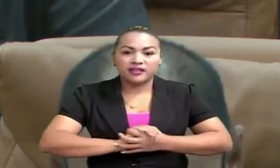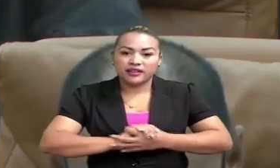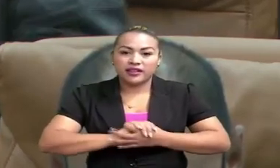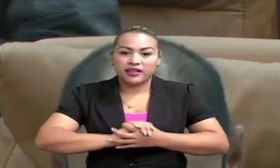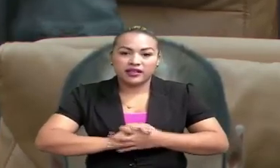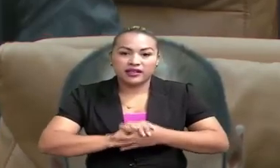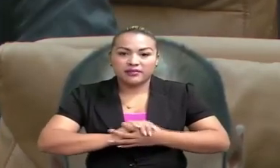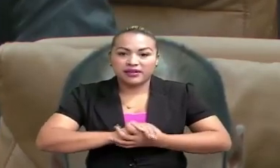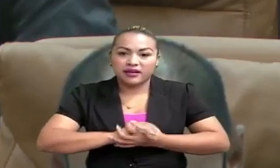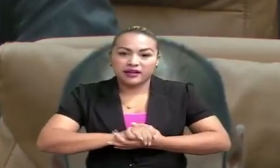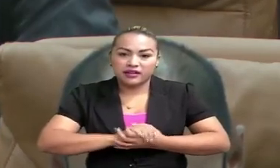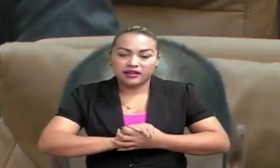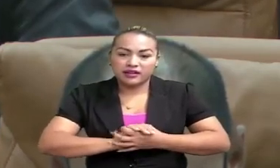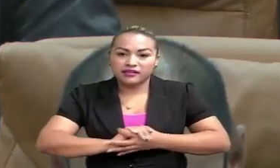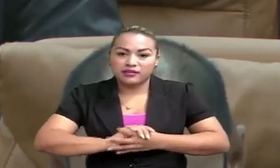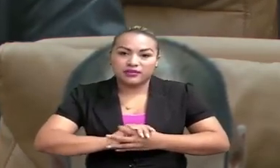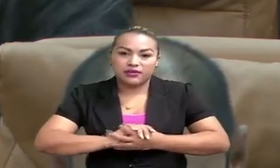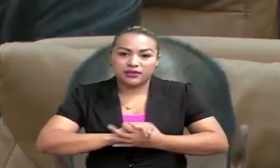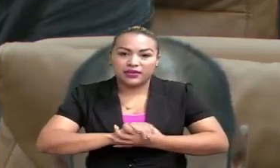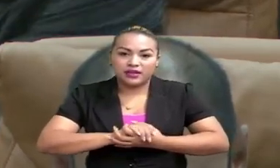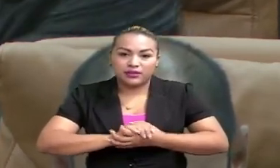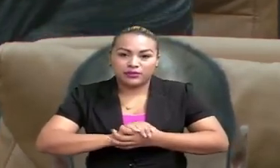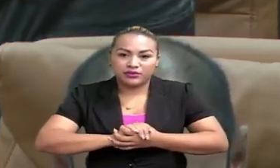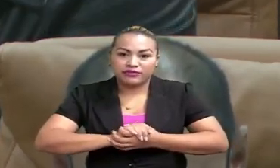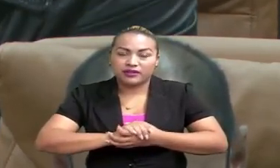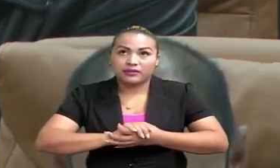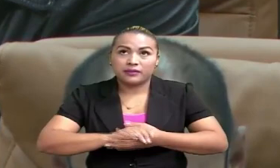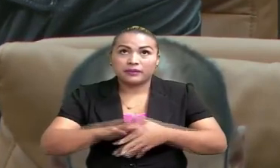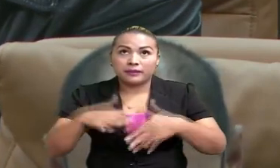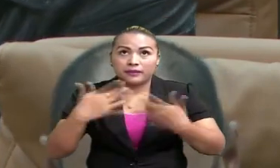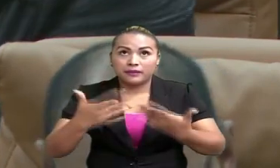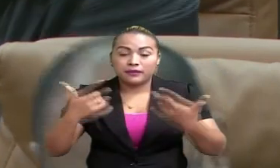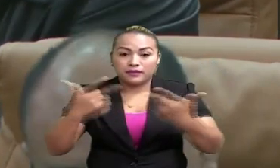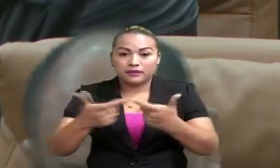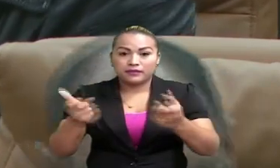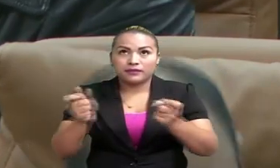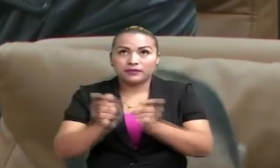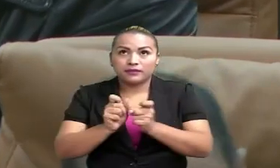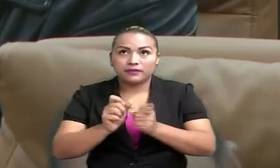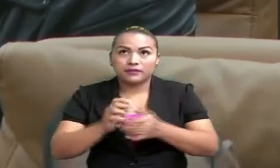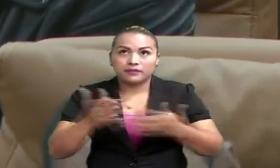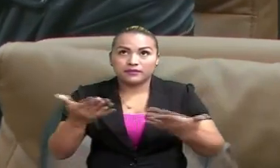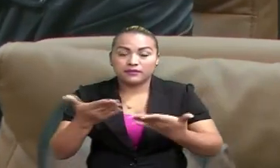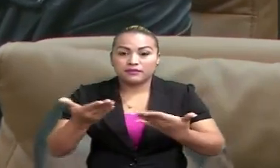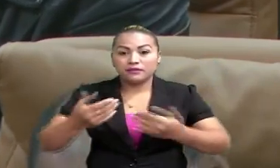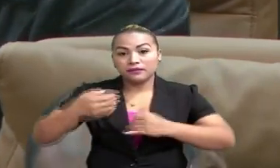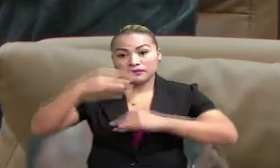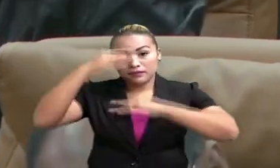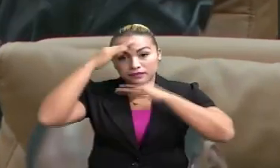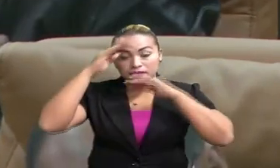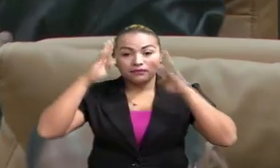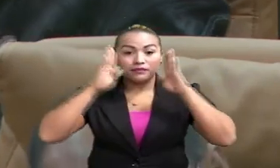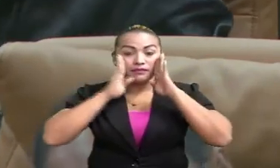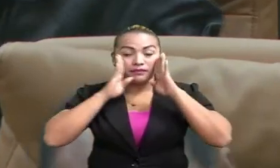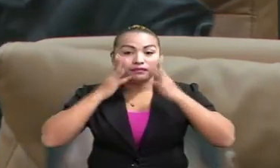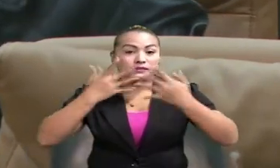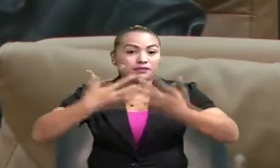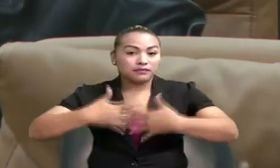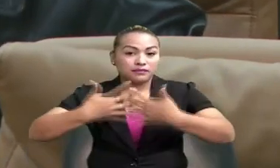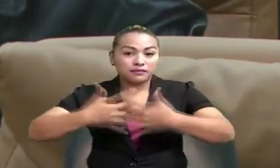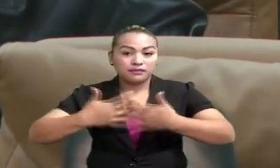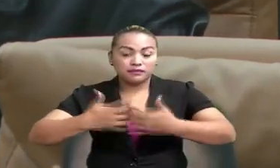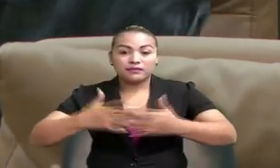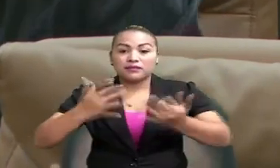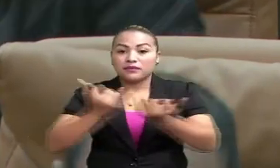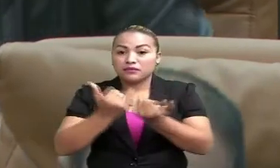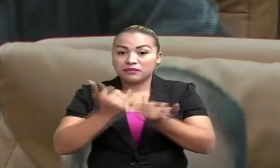Incluso hasta cámaras de un sector de la empresa privada que se abstuvo de